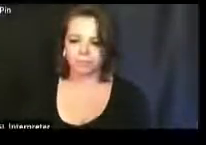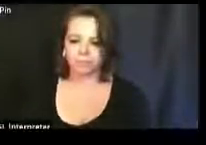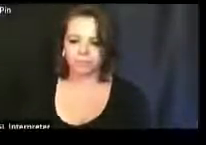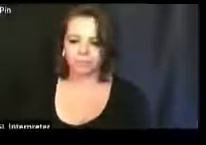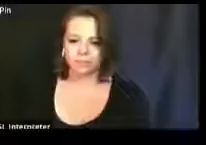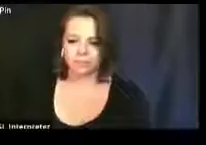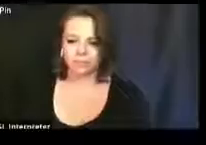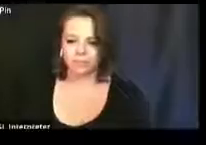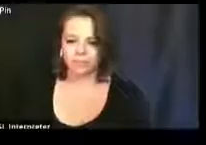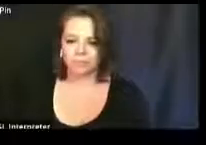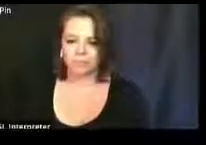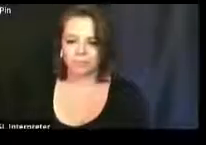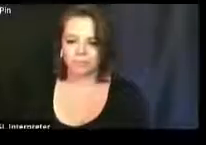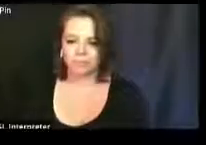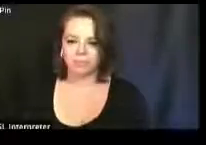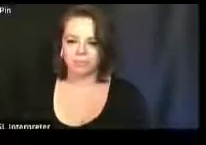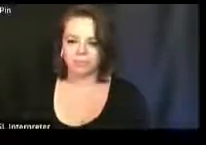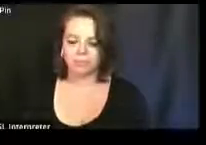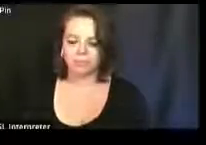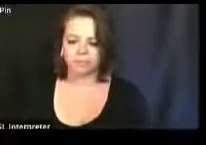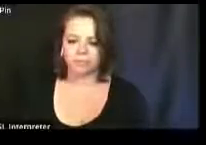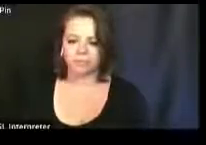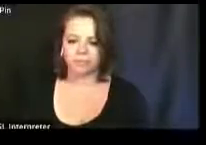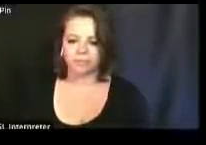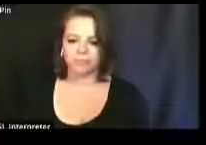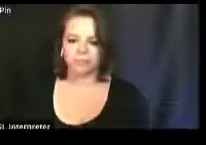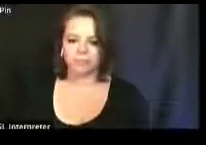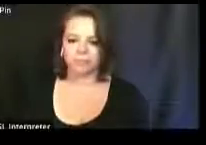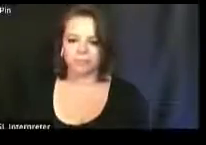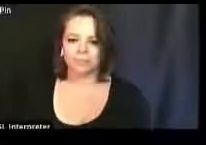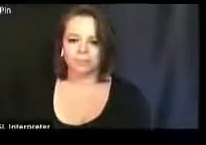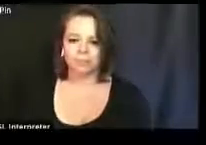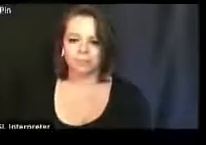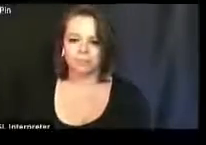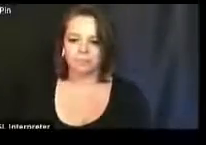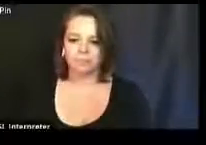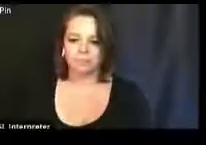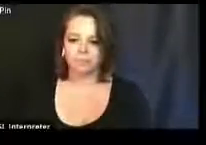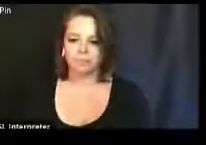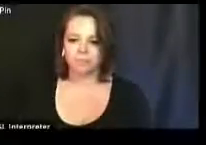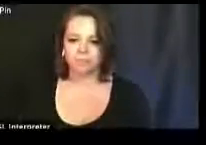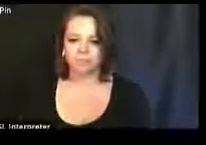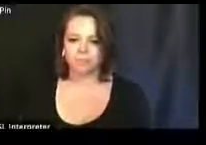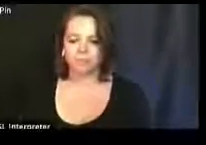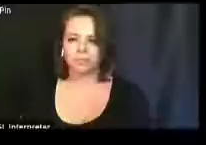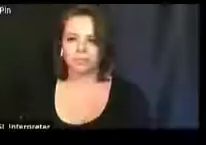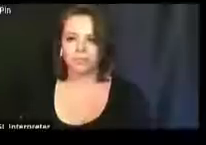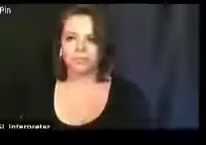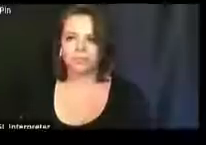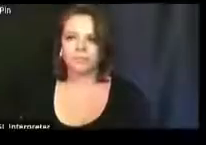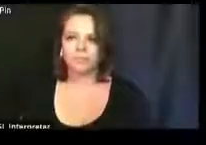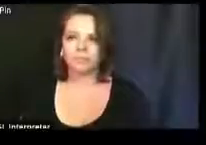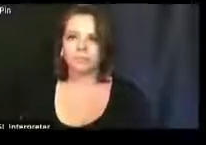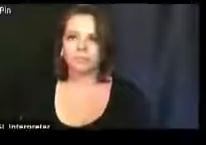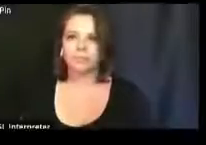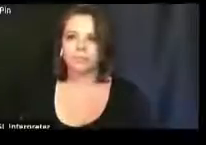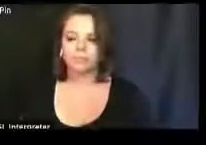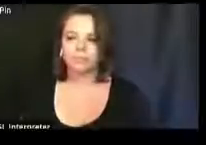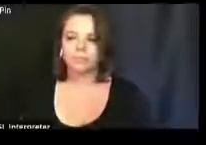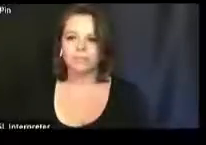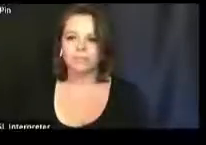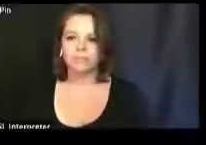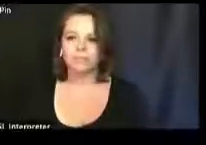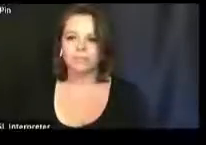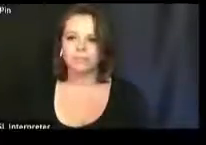por correo electrónico ayer. Usted será reconectado a la sesión con la habilidad